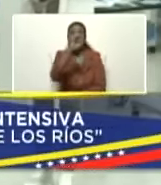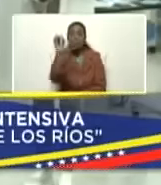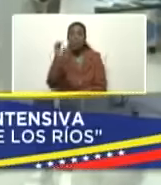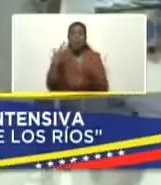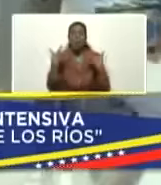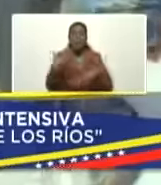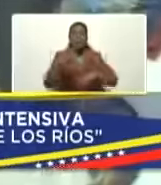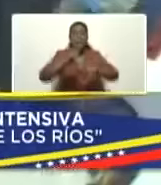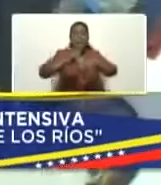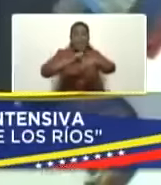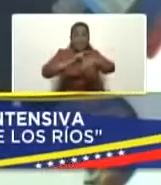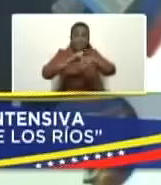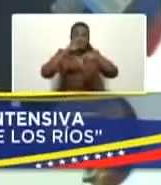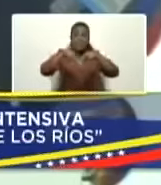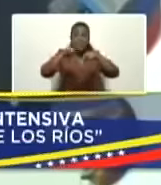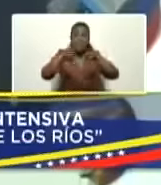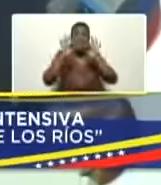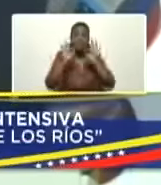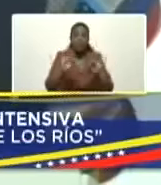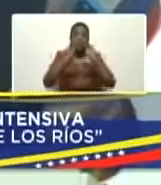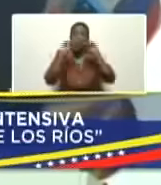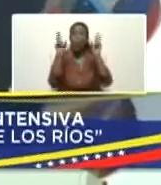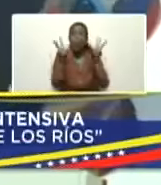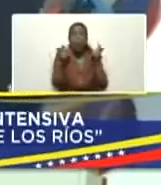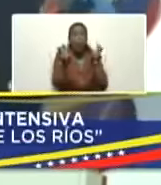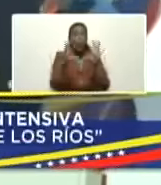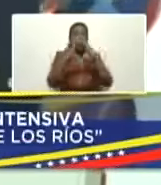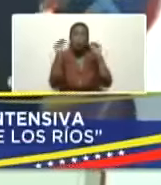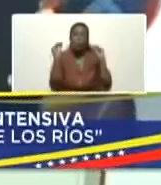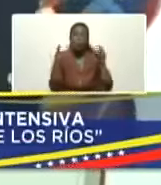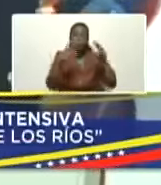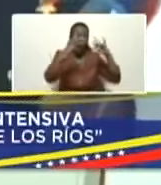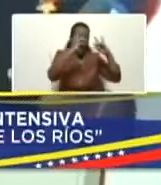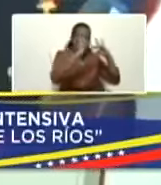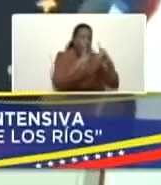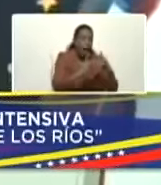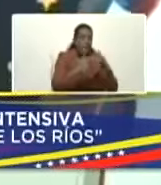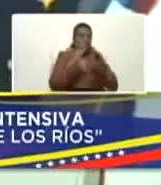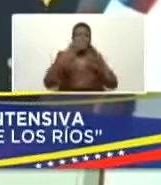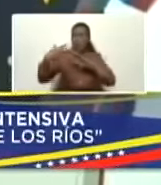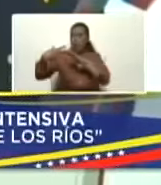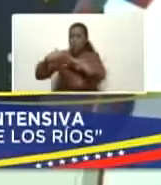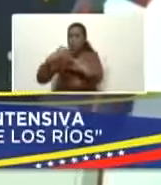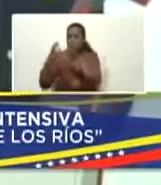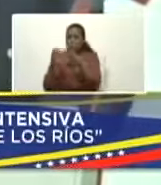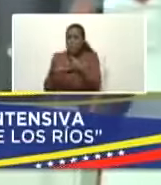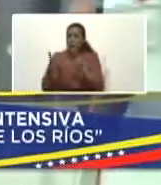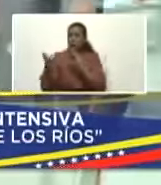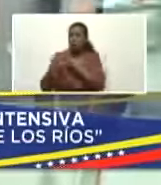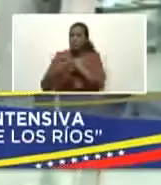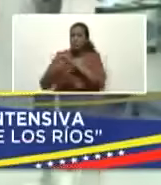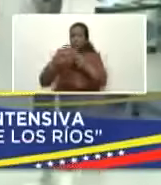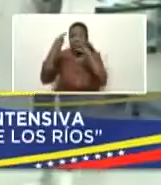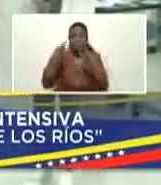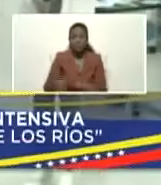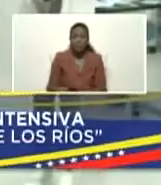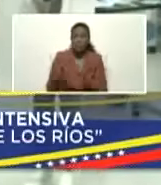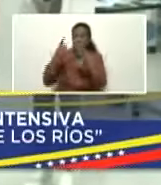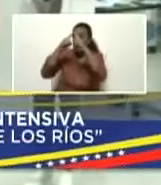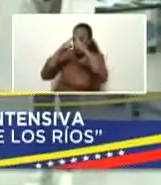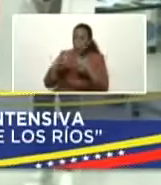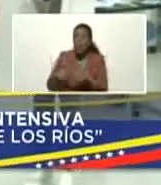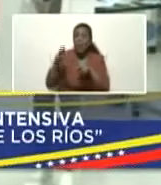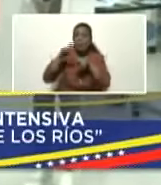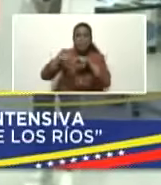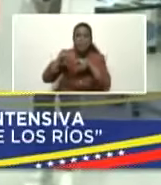pediátrica, pero de paquete, todo nuevo, con equipos de alta tecnología para